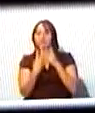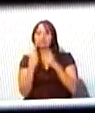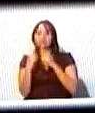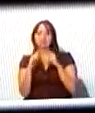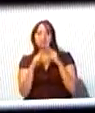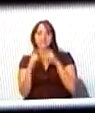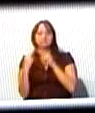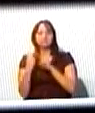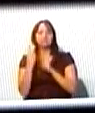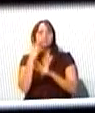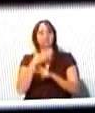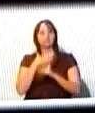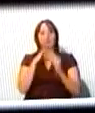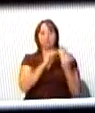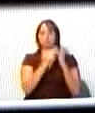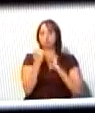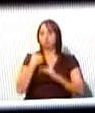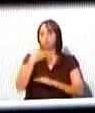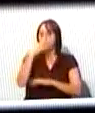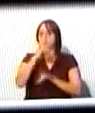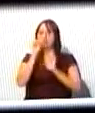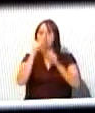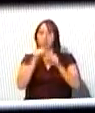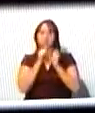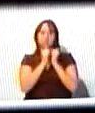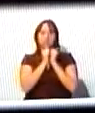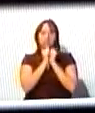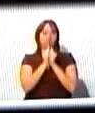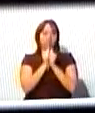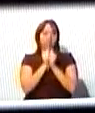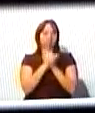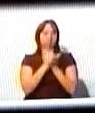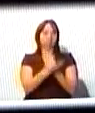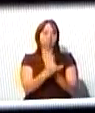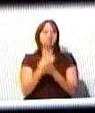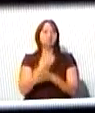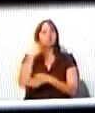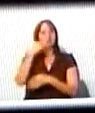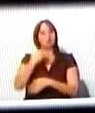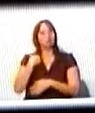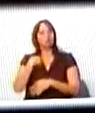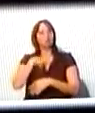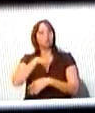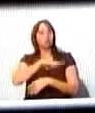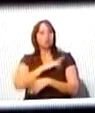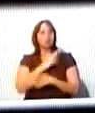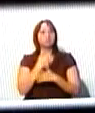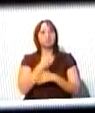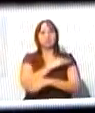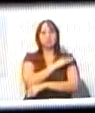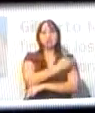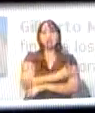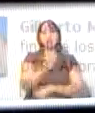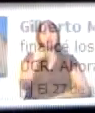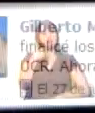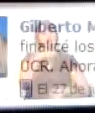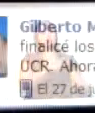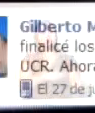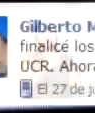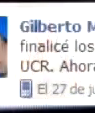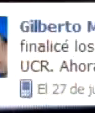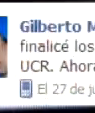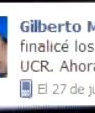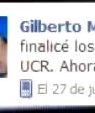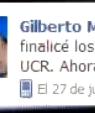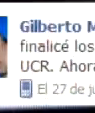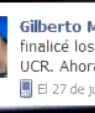para mi comunidad. Yo creo que podemos aportarlo, yo creo que tengo todavía la energía, me he preparado para eso,